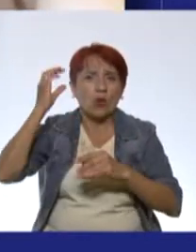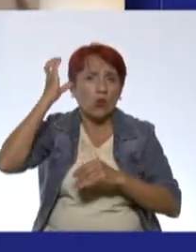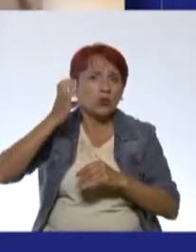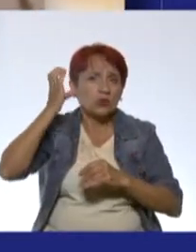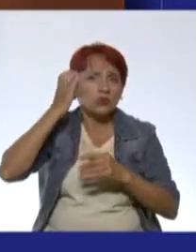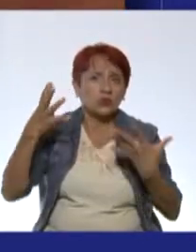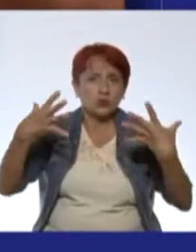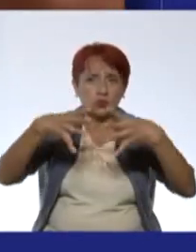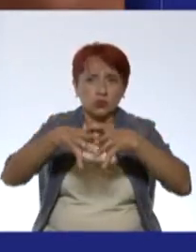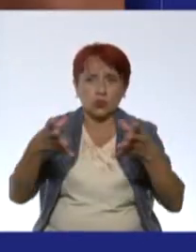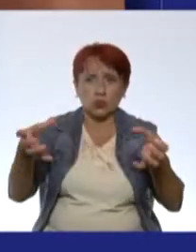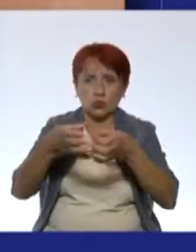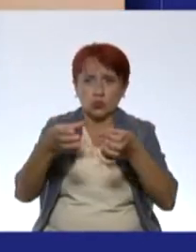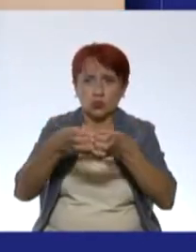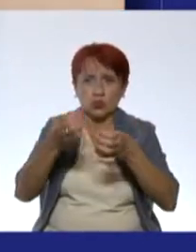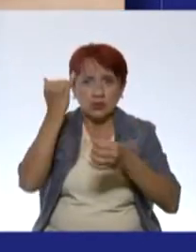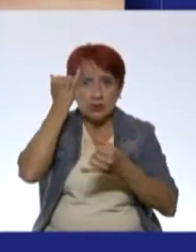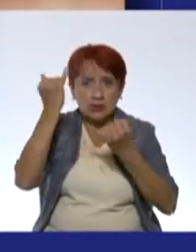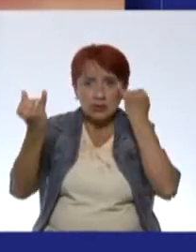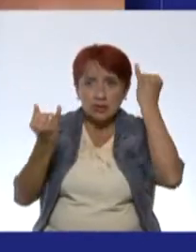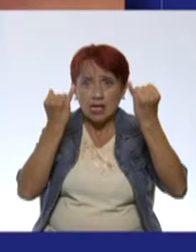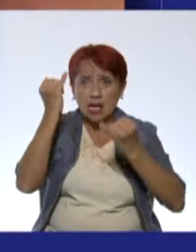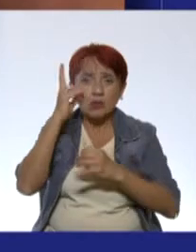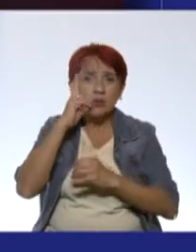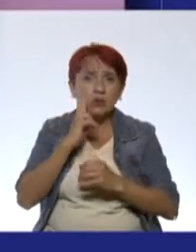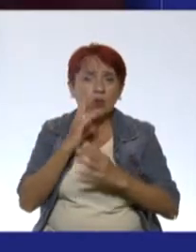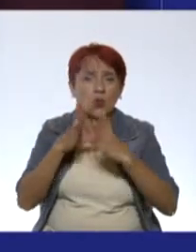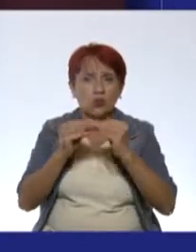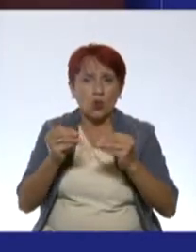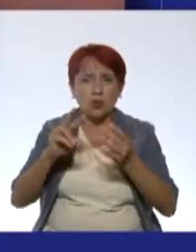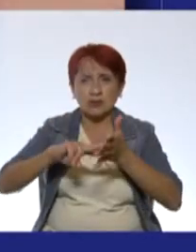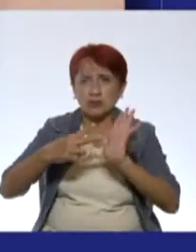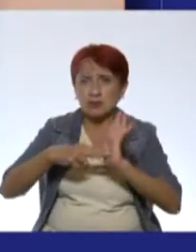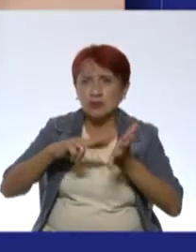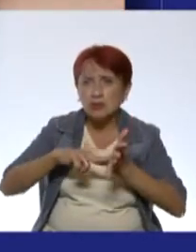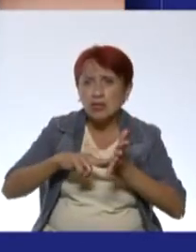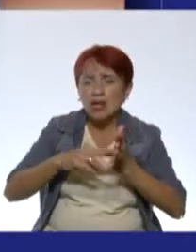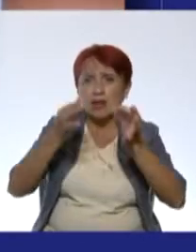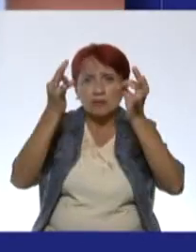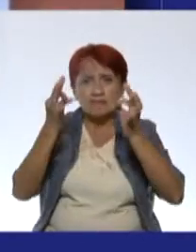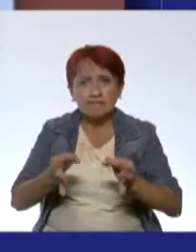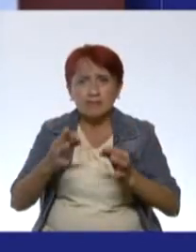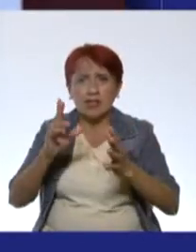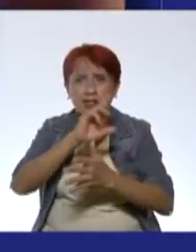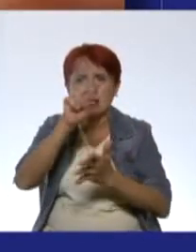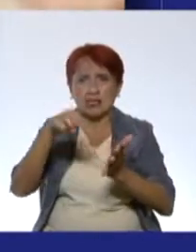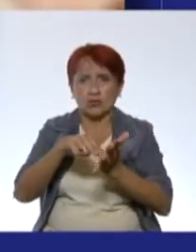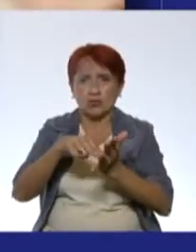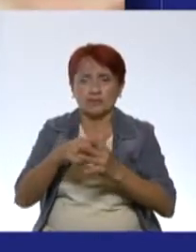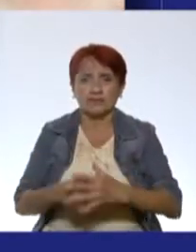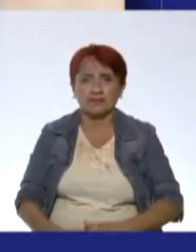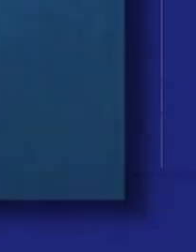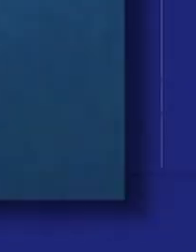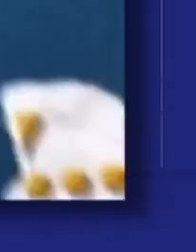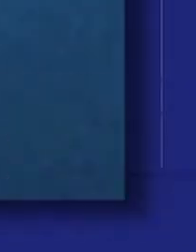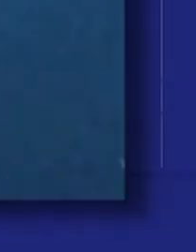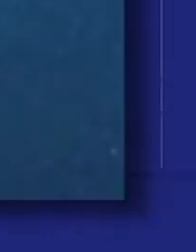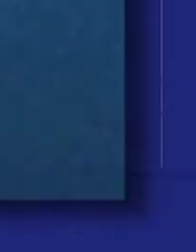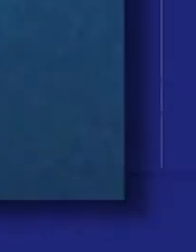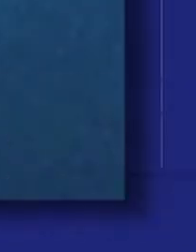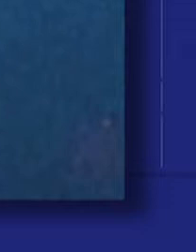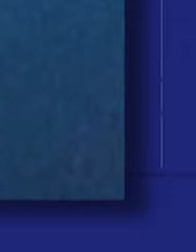conciencia colectiva del ideal bolivariano y de cuanto signifique afirmación de la nacionalidad.